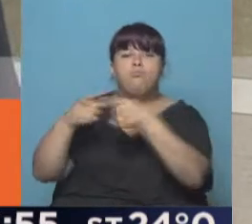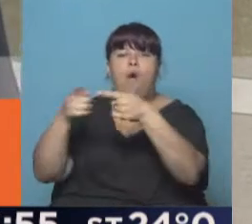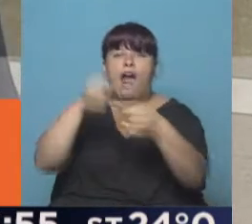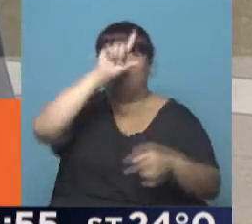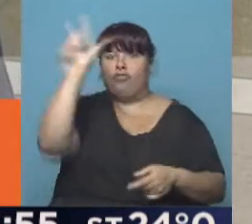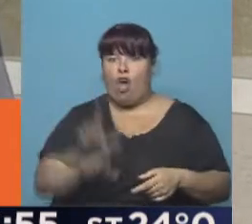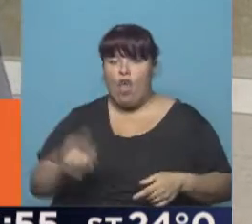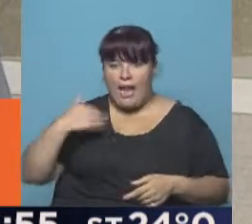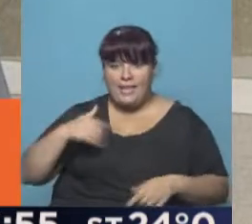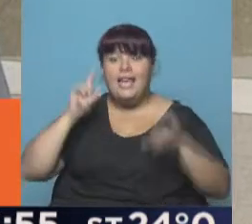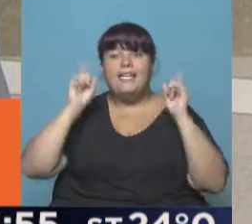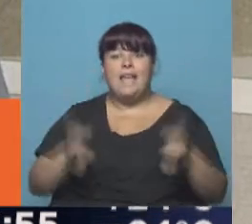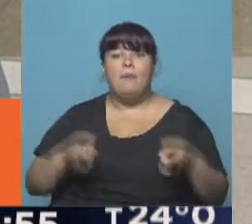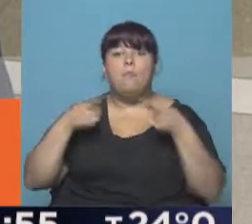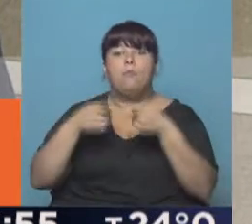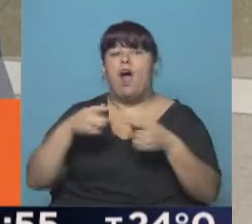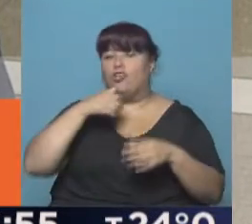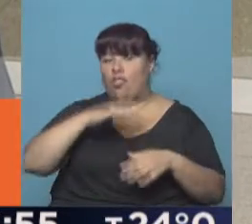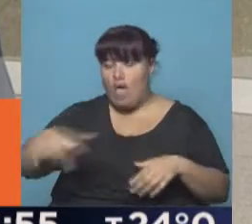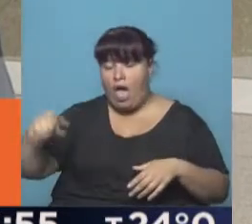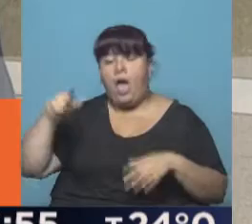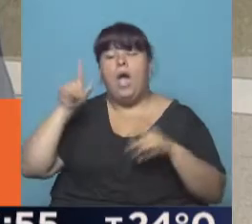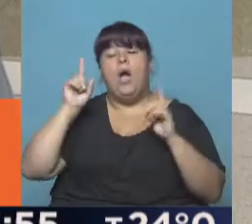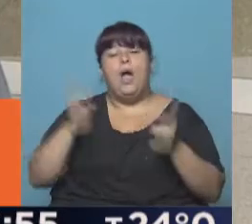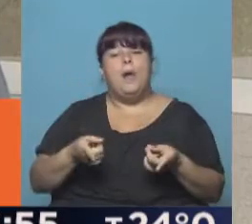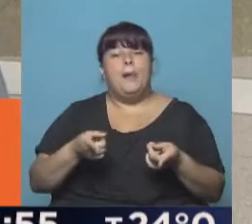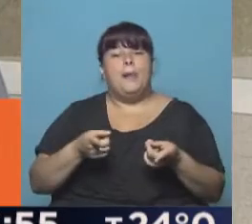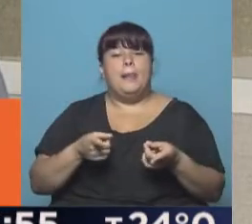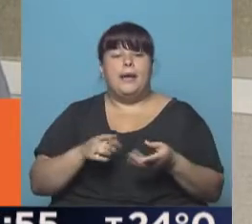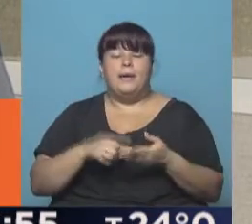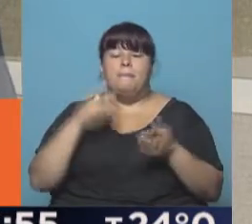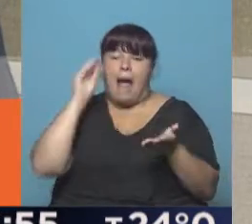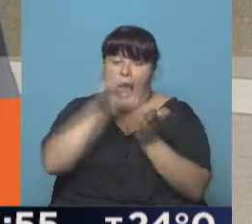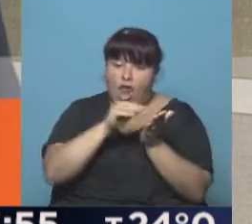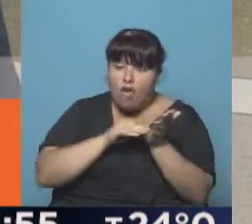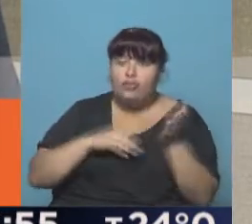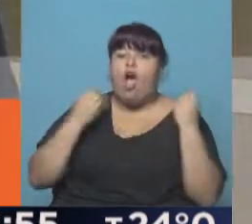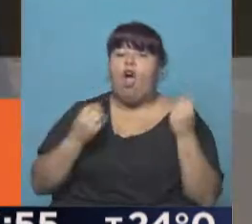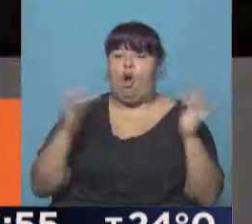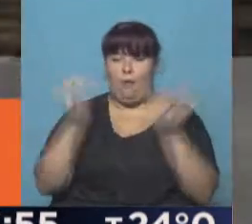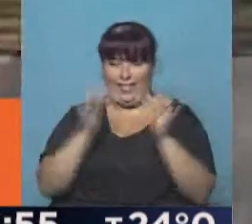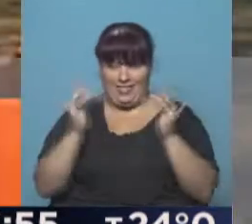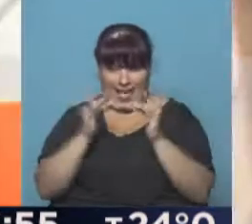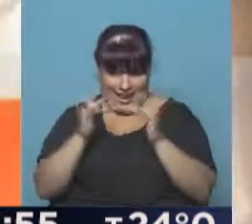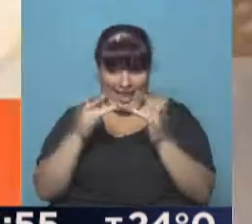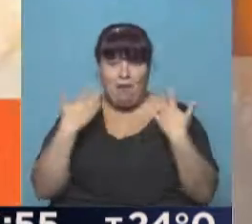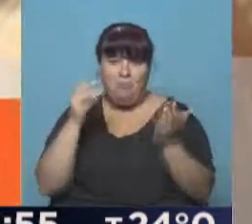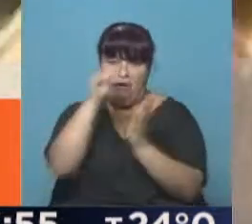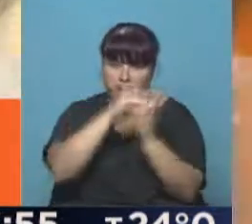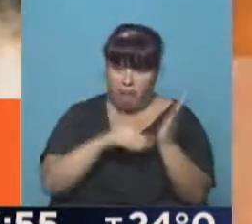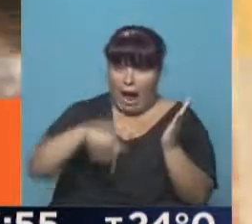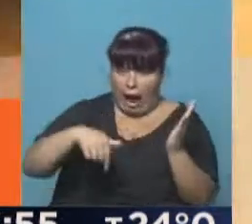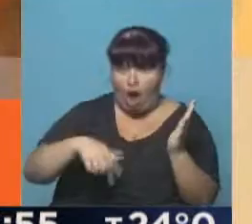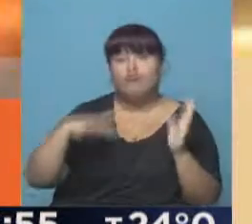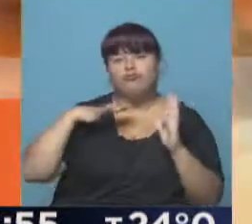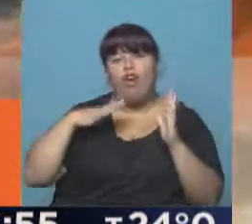Argentina, incluyendo puertos fluviales. Y para inscribirse directamente en la página web, uno se puede inscribir actualmente,